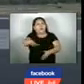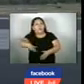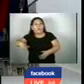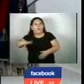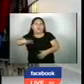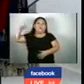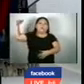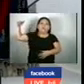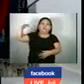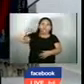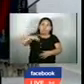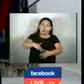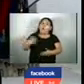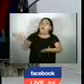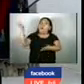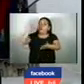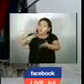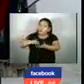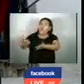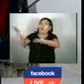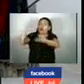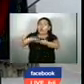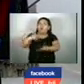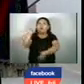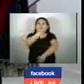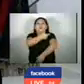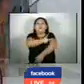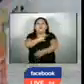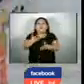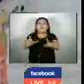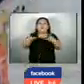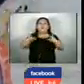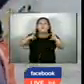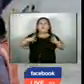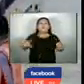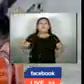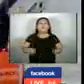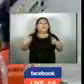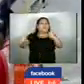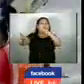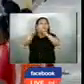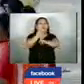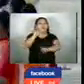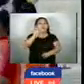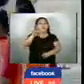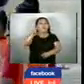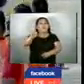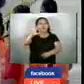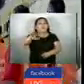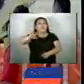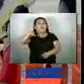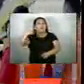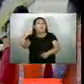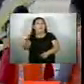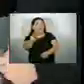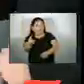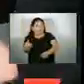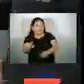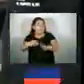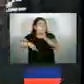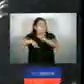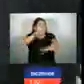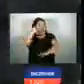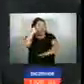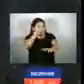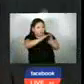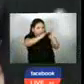Romero, llegaban más lotes de vacunas. La meta del Ejecutivo era vacunar a 4.5 millones de salvadoreños, priorizando